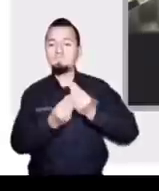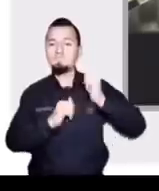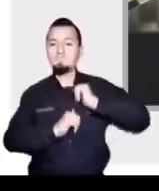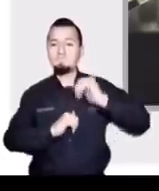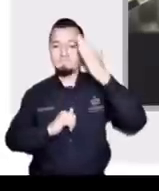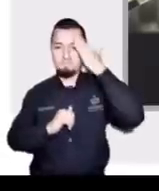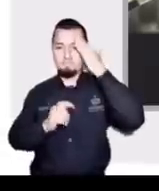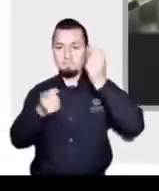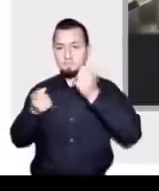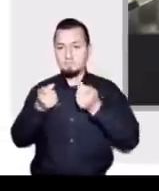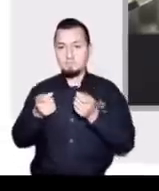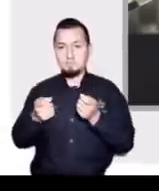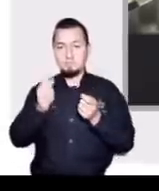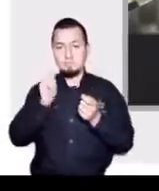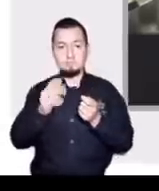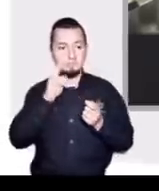carga.